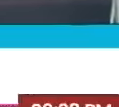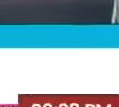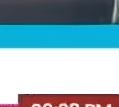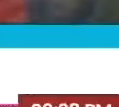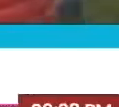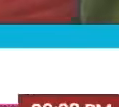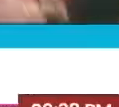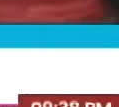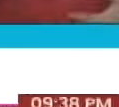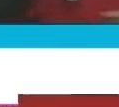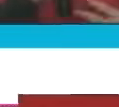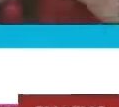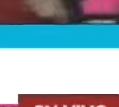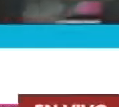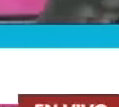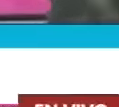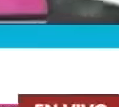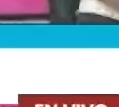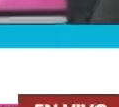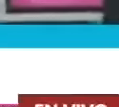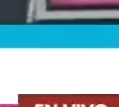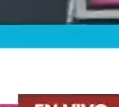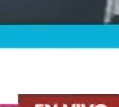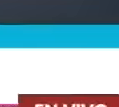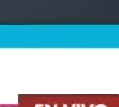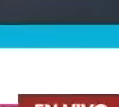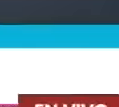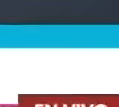Nicolás tenemos patria para toda la vida.